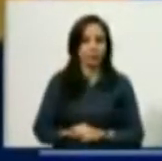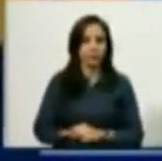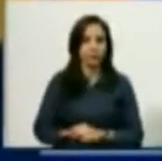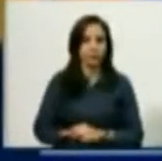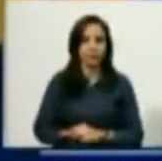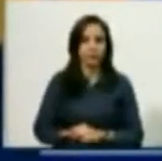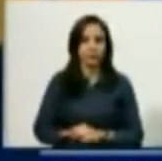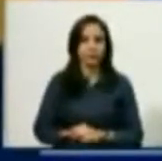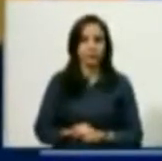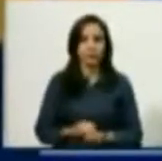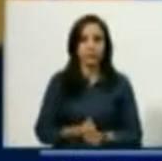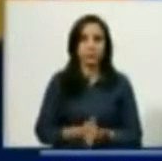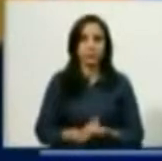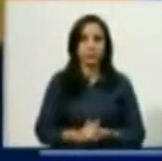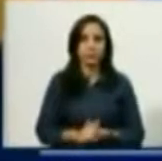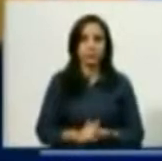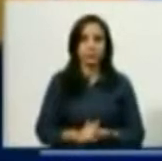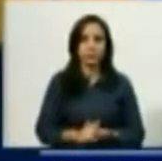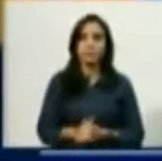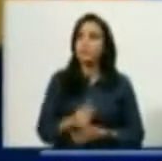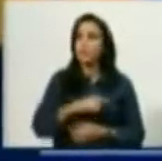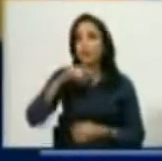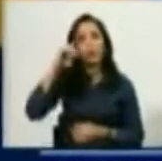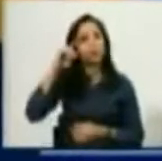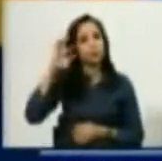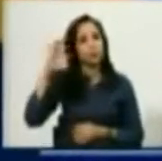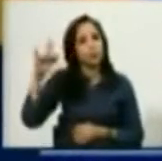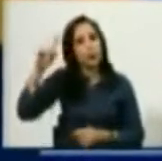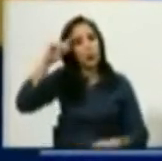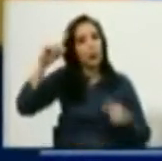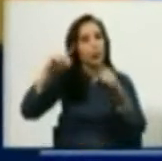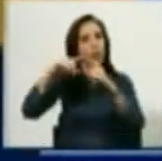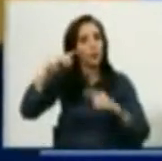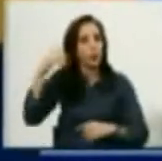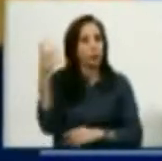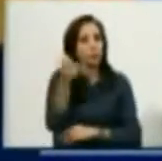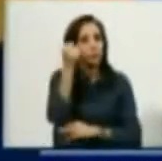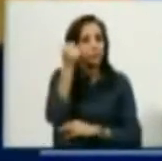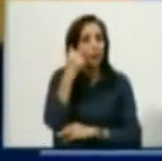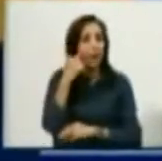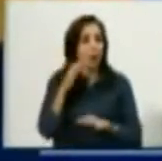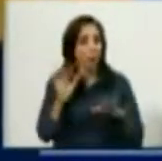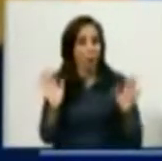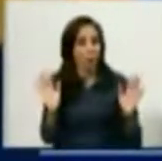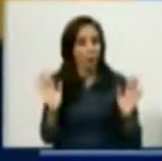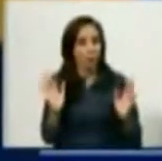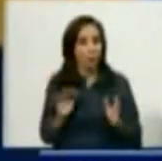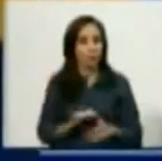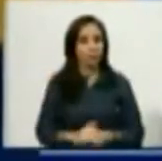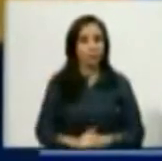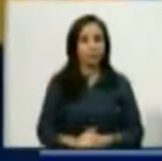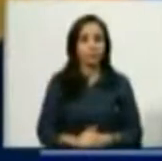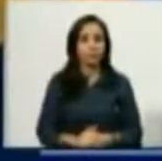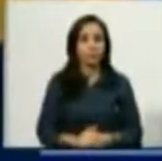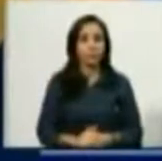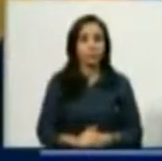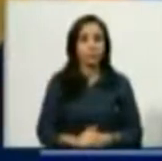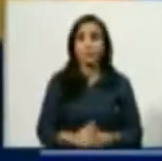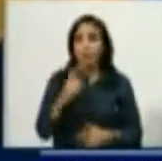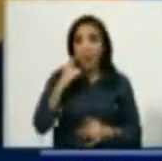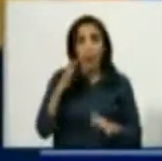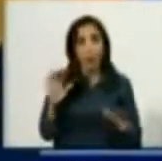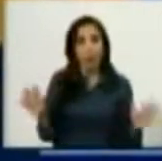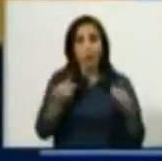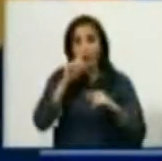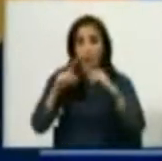les digo que tengo un sueño A lo mejor María A lo mejor después del